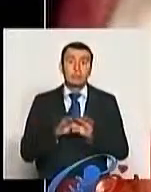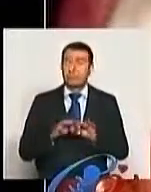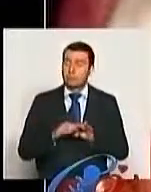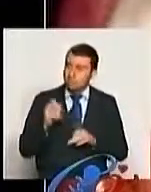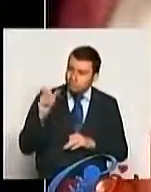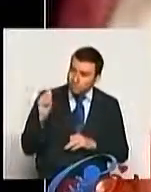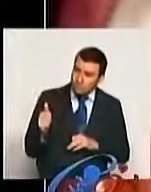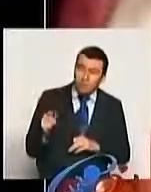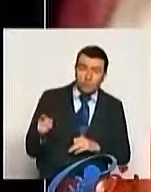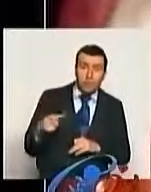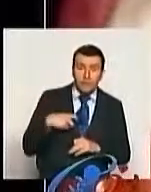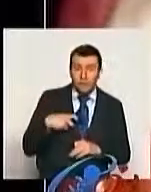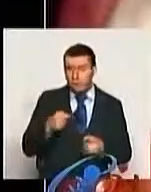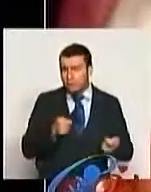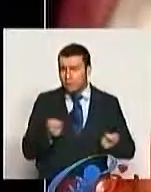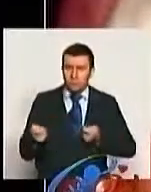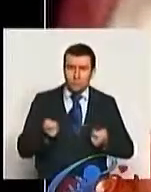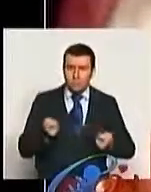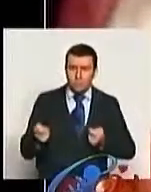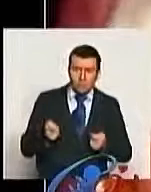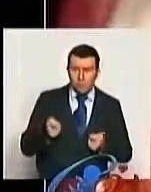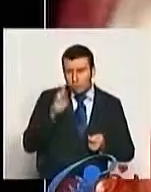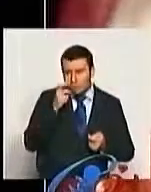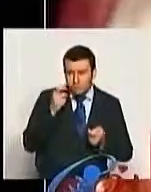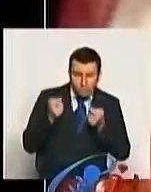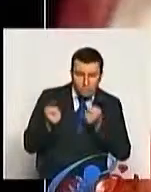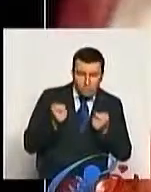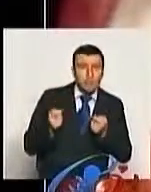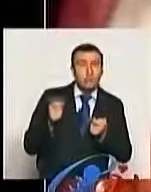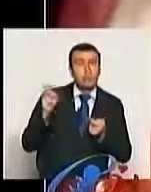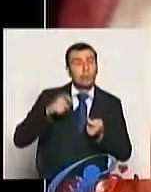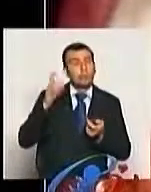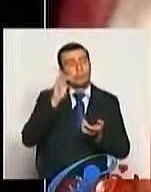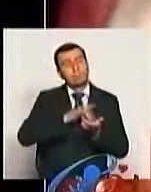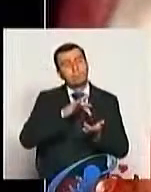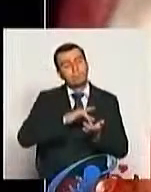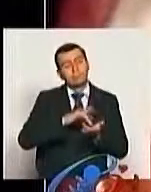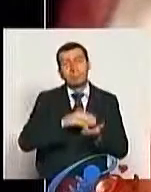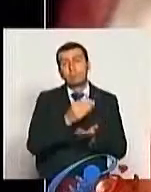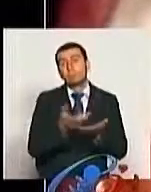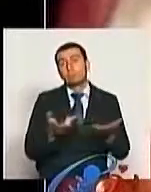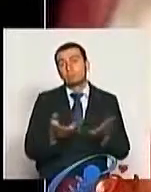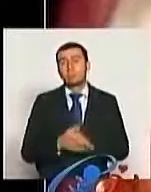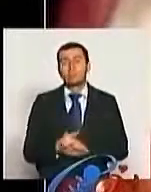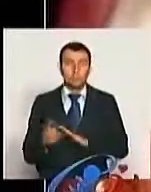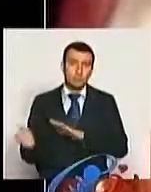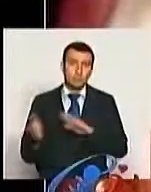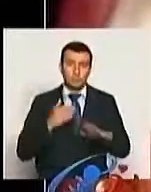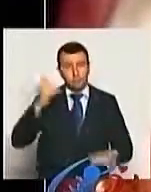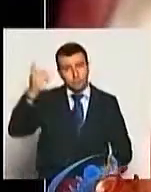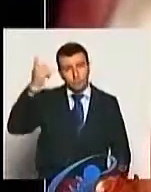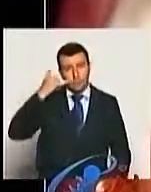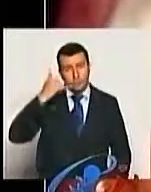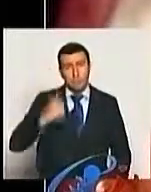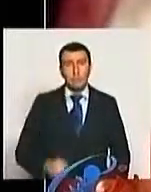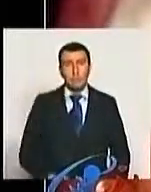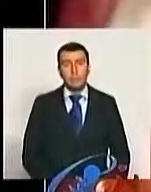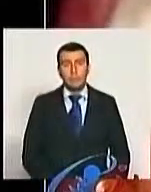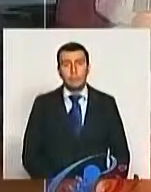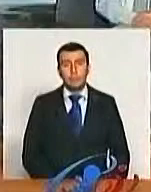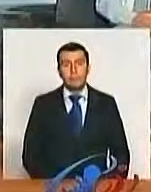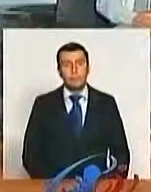un diagnóstico, pues se haga un seguimiento adecuado a estos tipos de diagnóstico. Adelante con la pregunta.